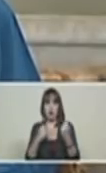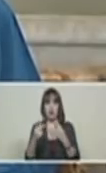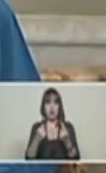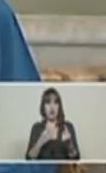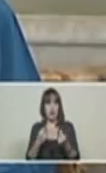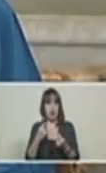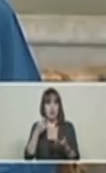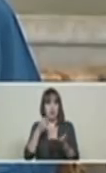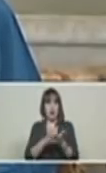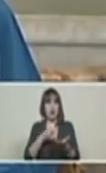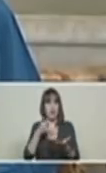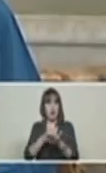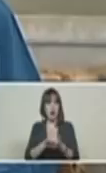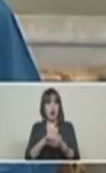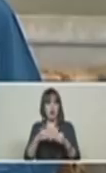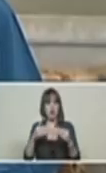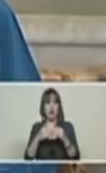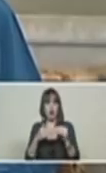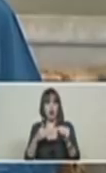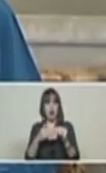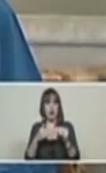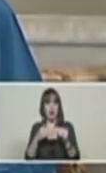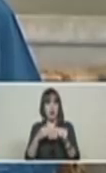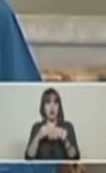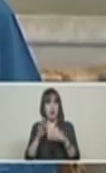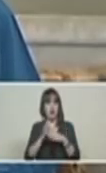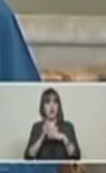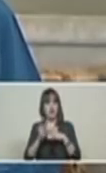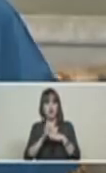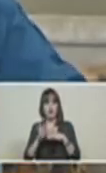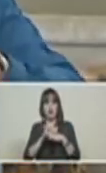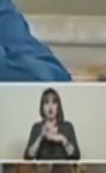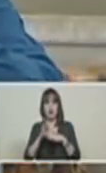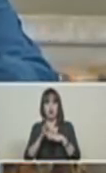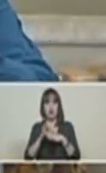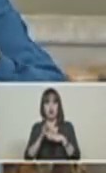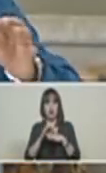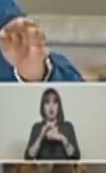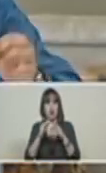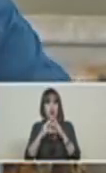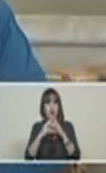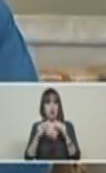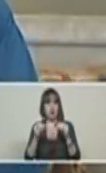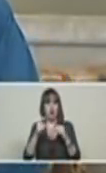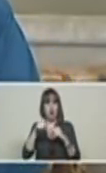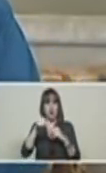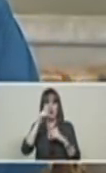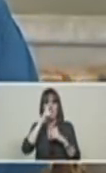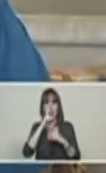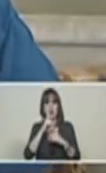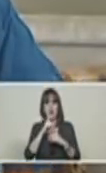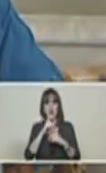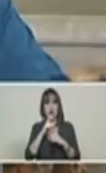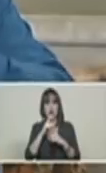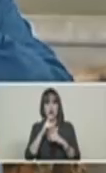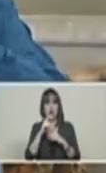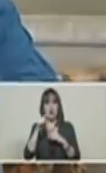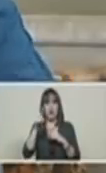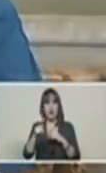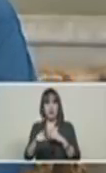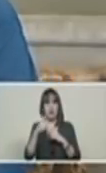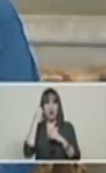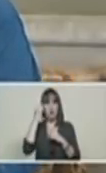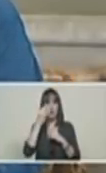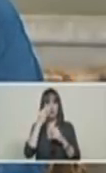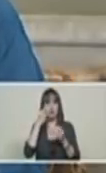divisas, en dólares, para el funcionamiento de la economía, lo que resta del año, y tengo el